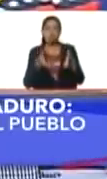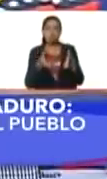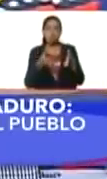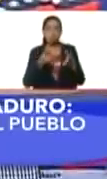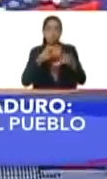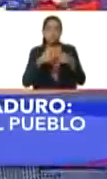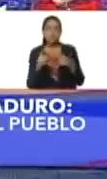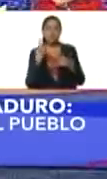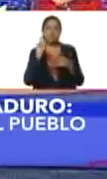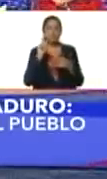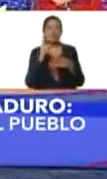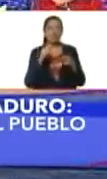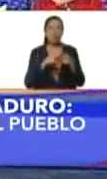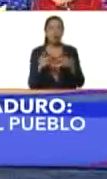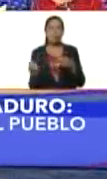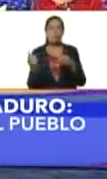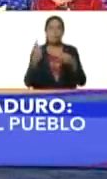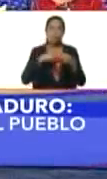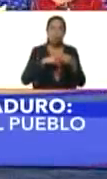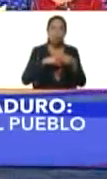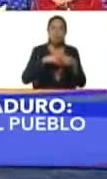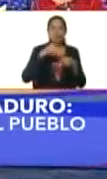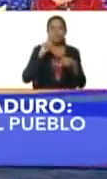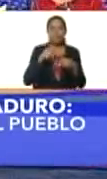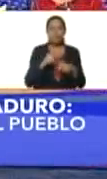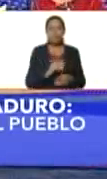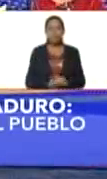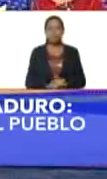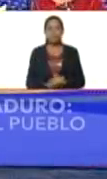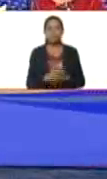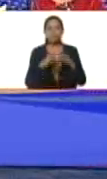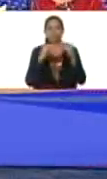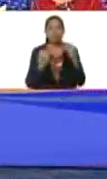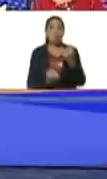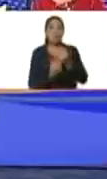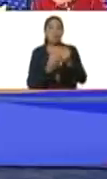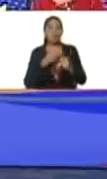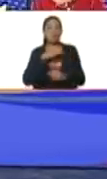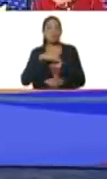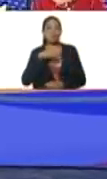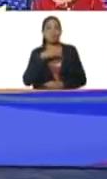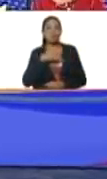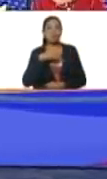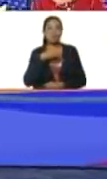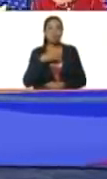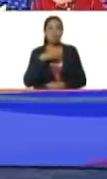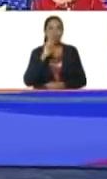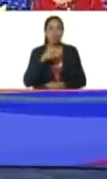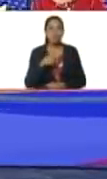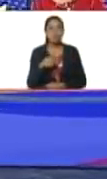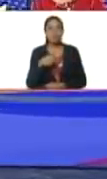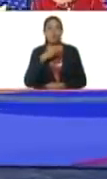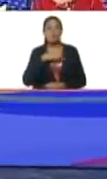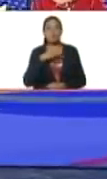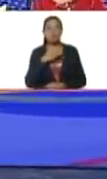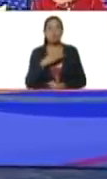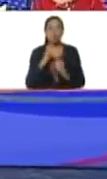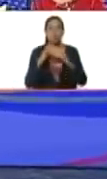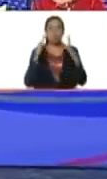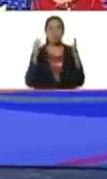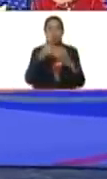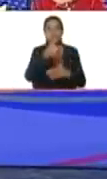necesidad, ponía yo aquí, de incorporar a todas las bases de misiones y a las misiones y grandes